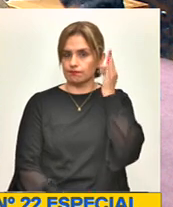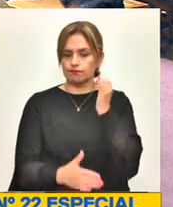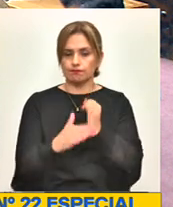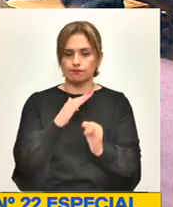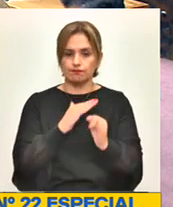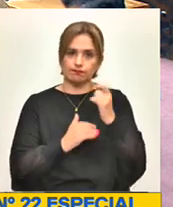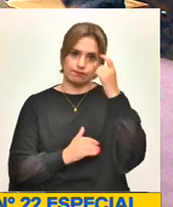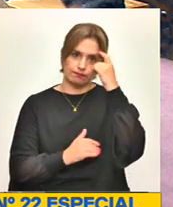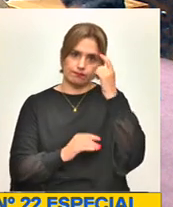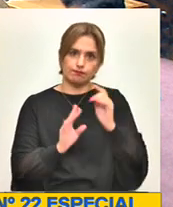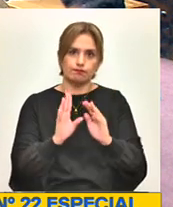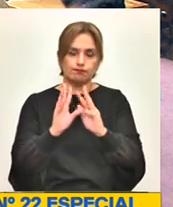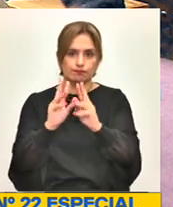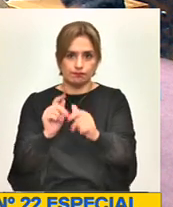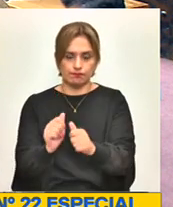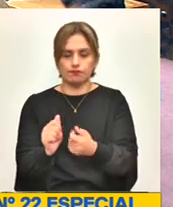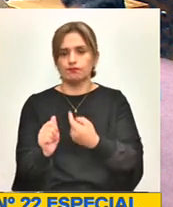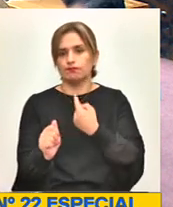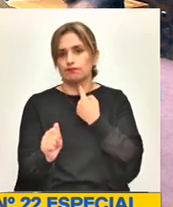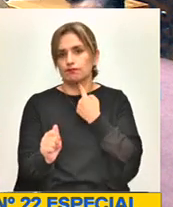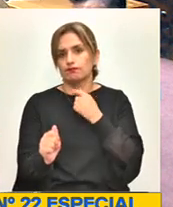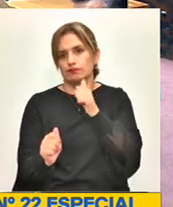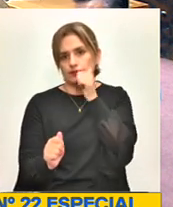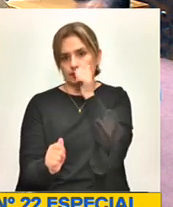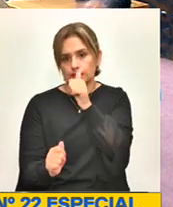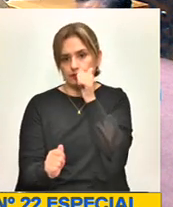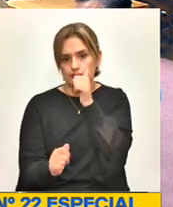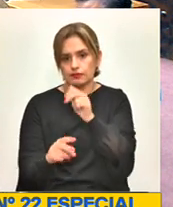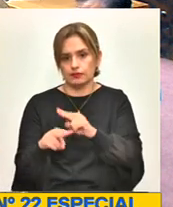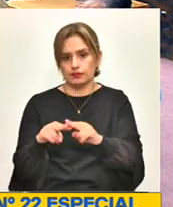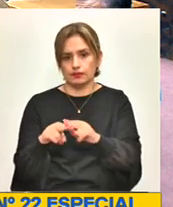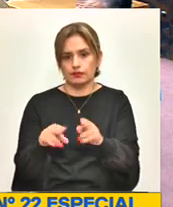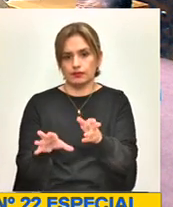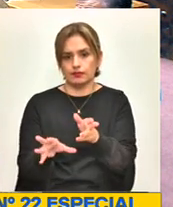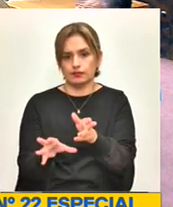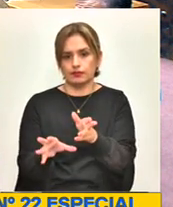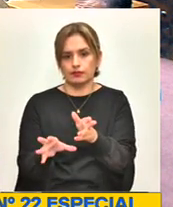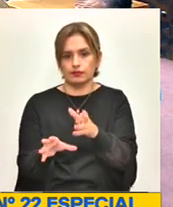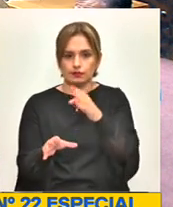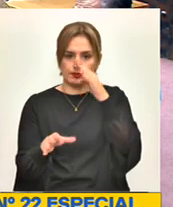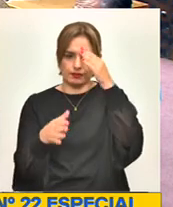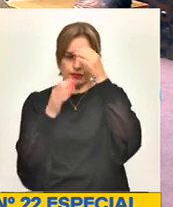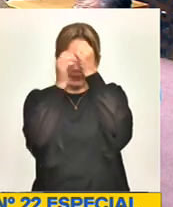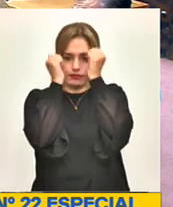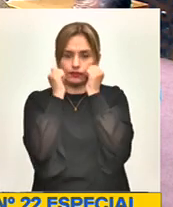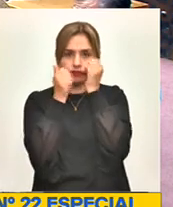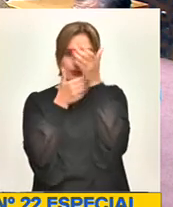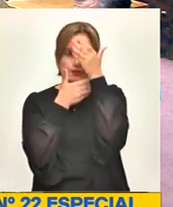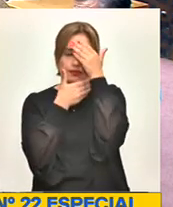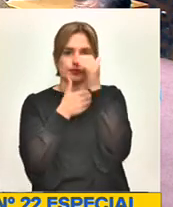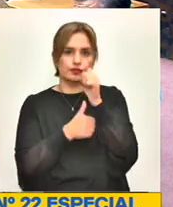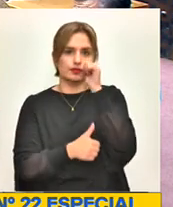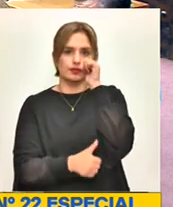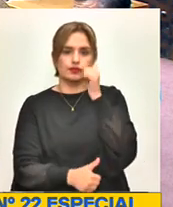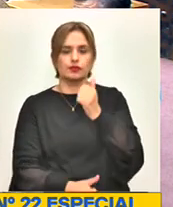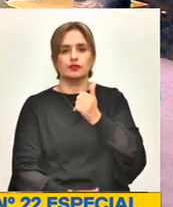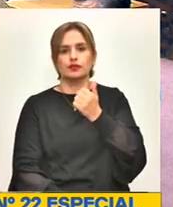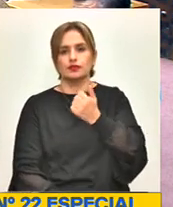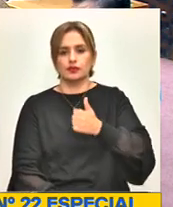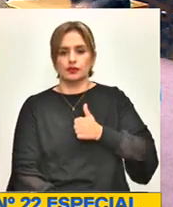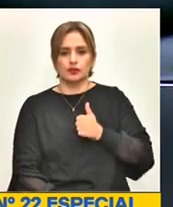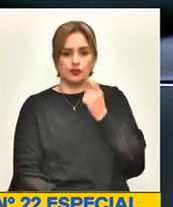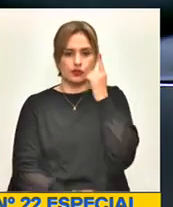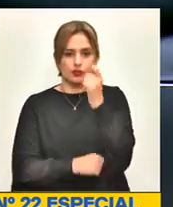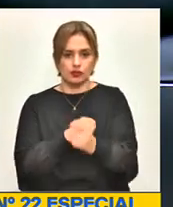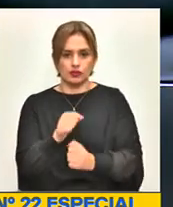las familias que son afectadas a diario por actos terroristas en la Macro zona Sur ayer se cumplió un año de vigencia del